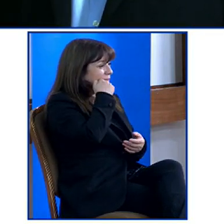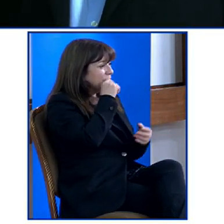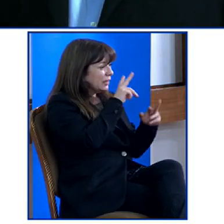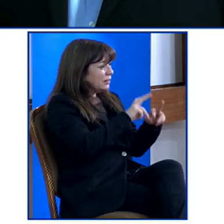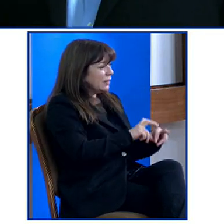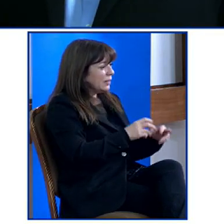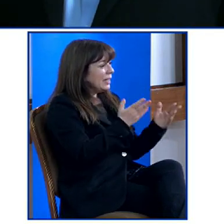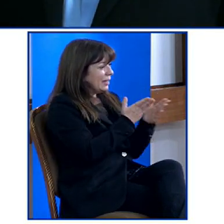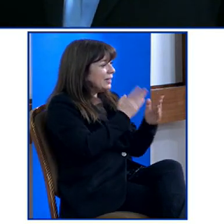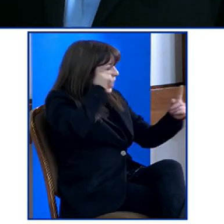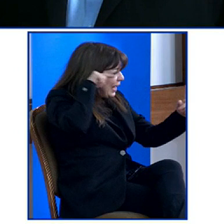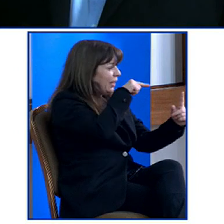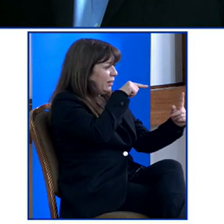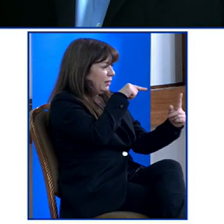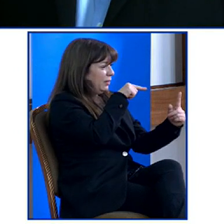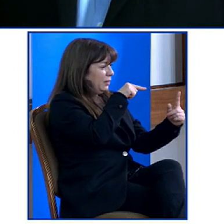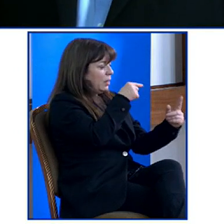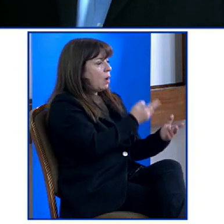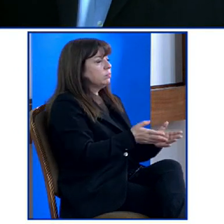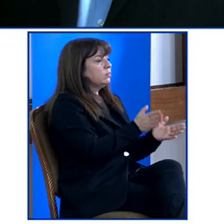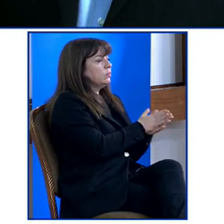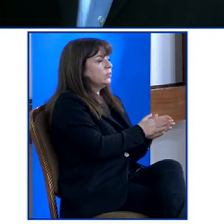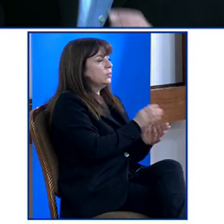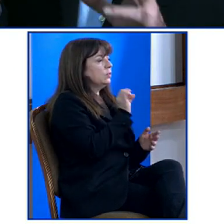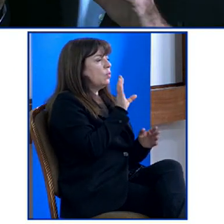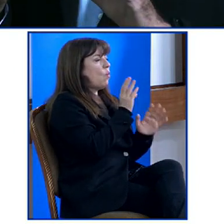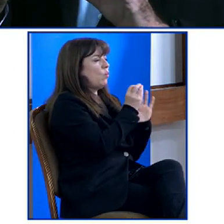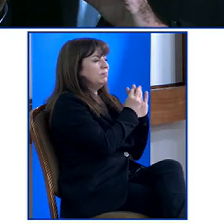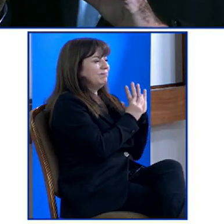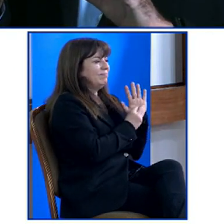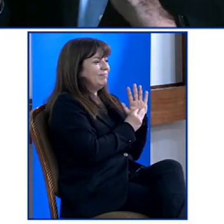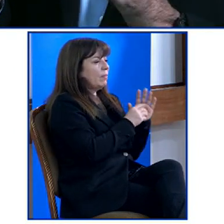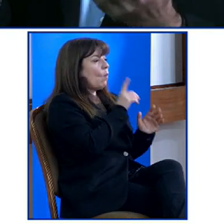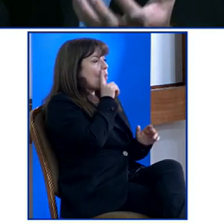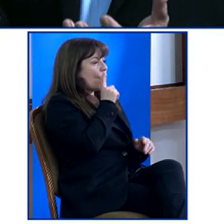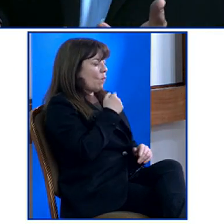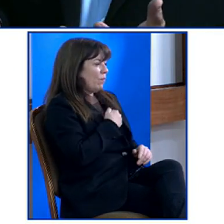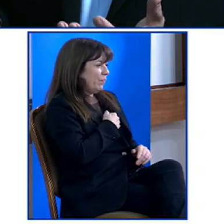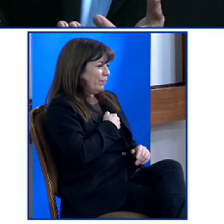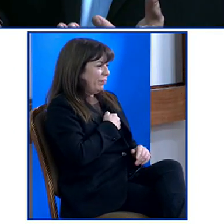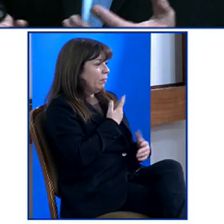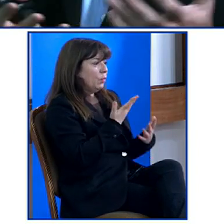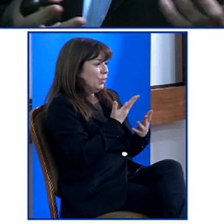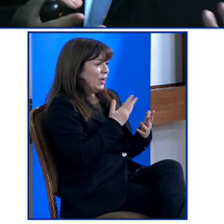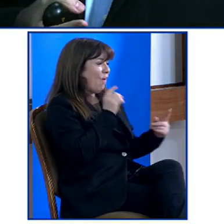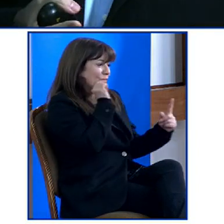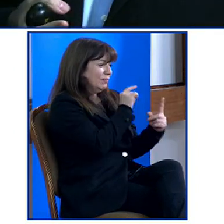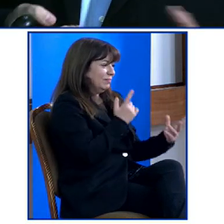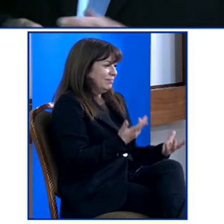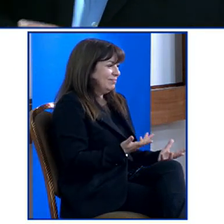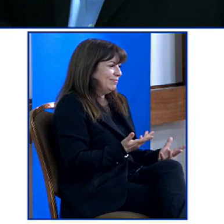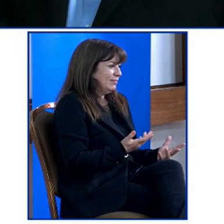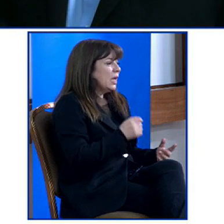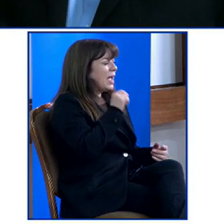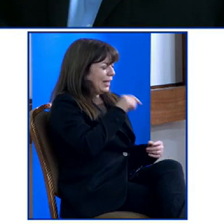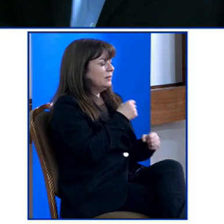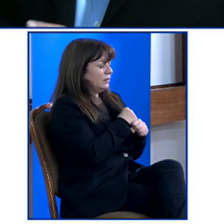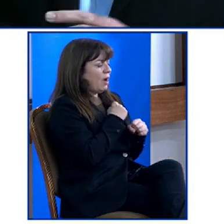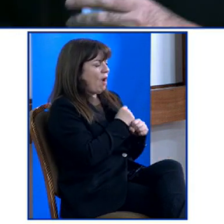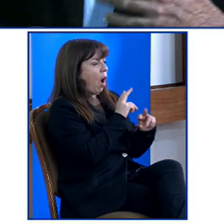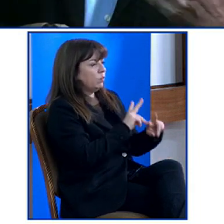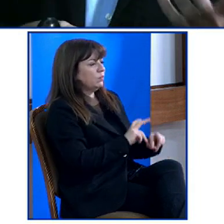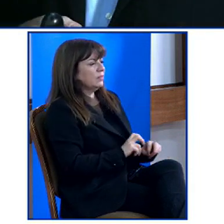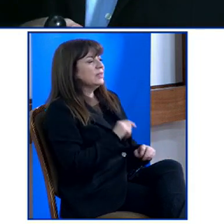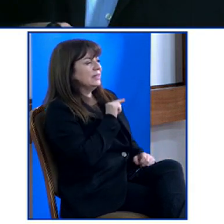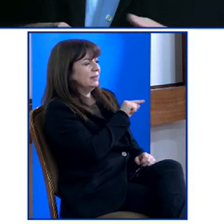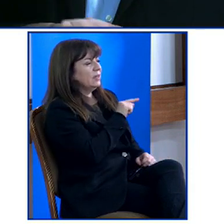la mortalidad es el único dato que se recoge de forma consistente en todos los países a través